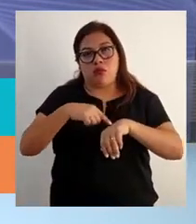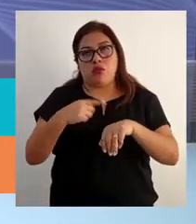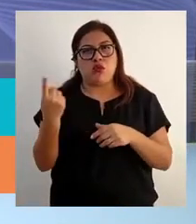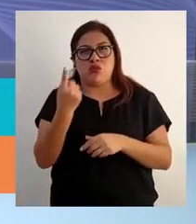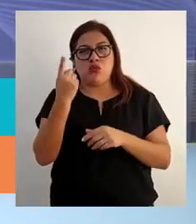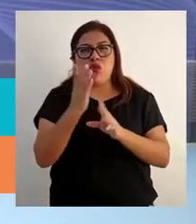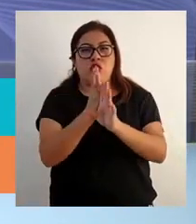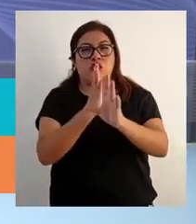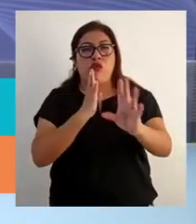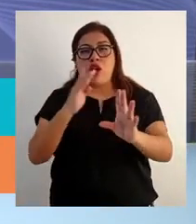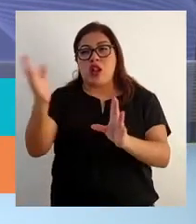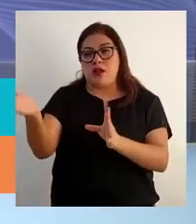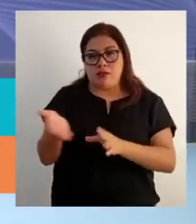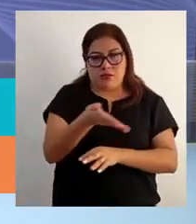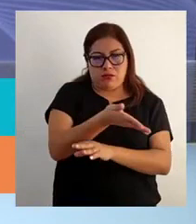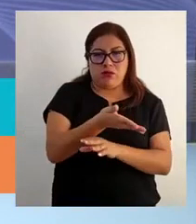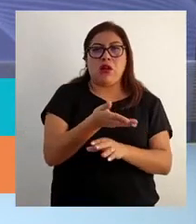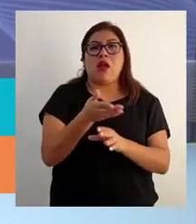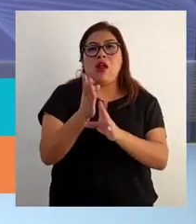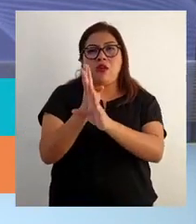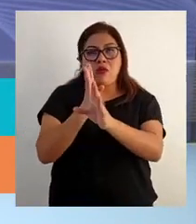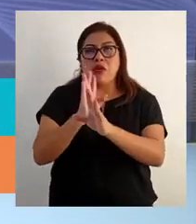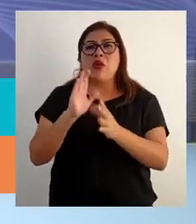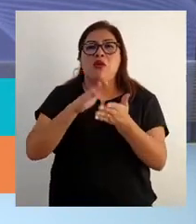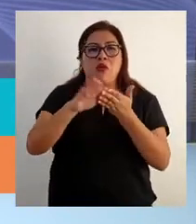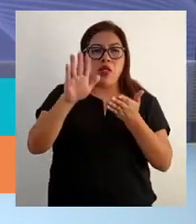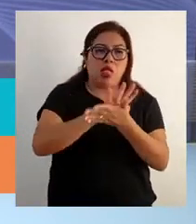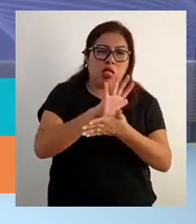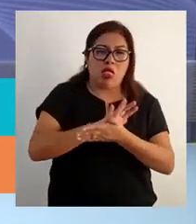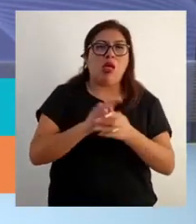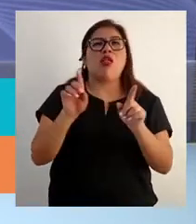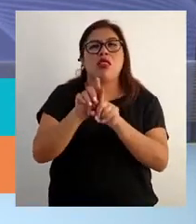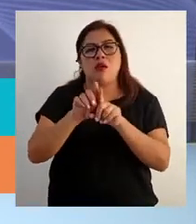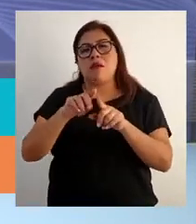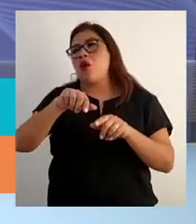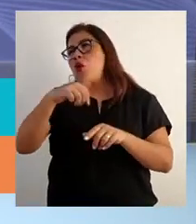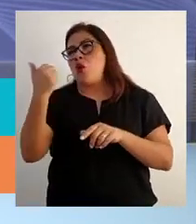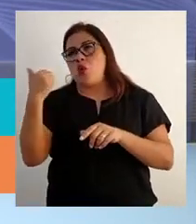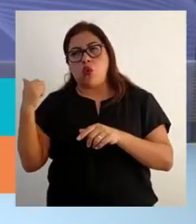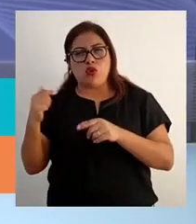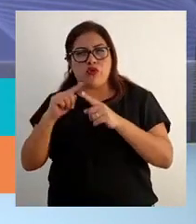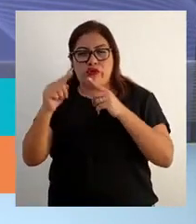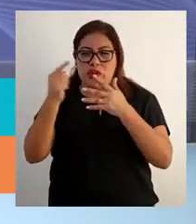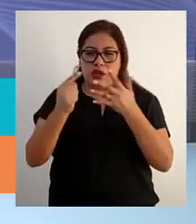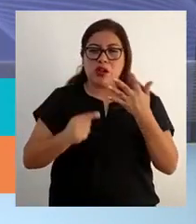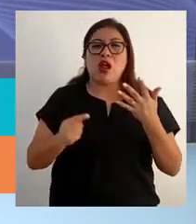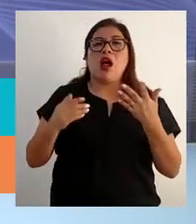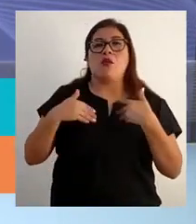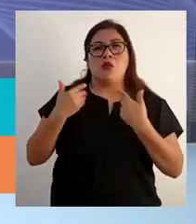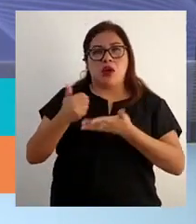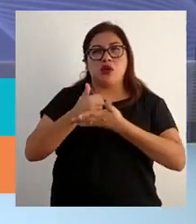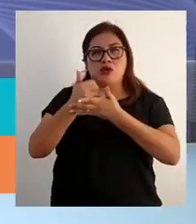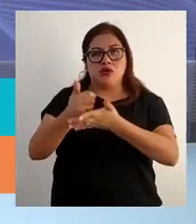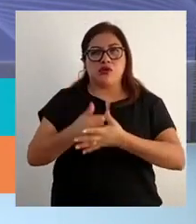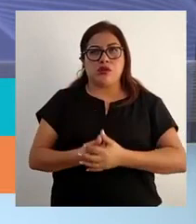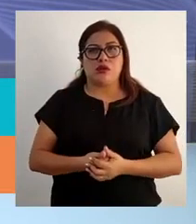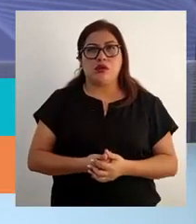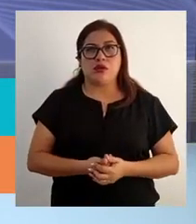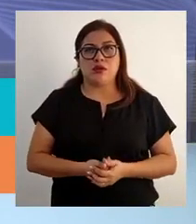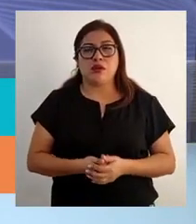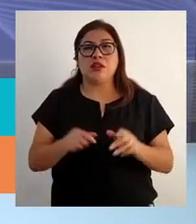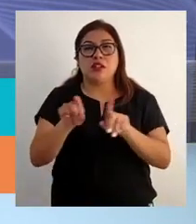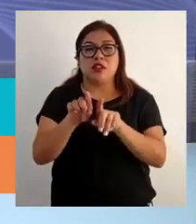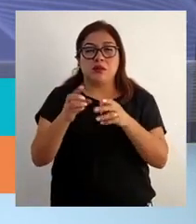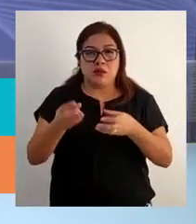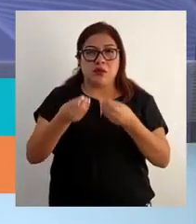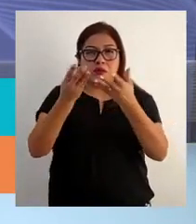atención preferencial, sino durante todo el proceso. Entonces se tiene que activar. Además, Enrique, bueno, para poner a conocimiento de